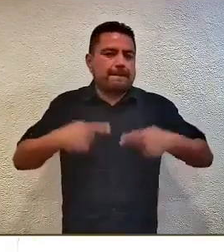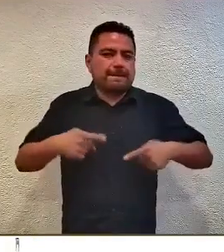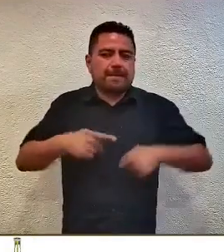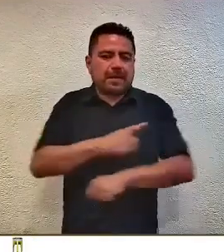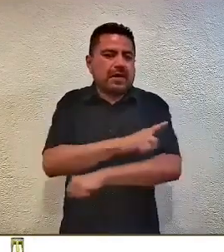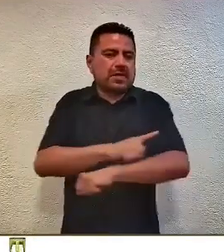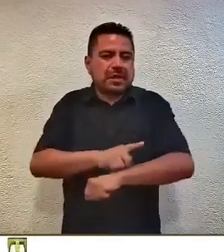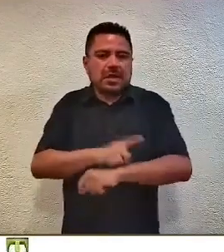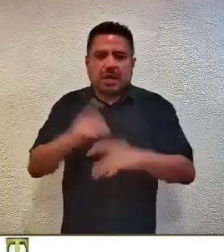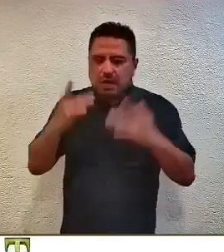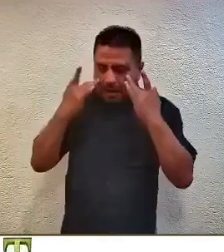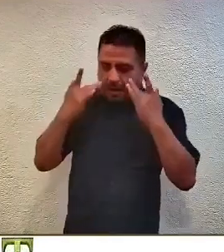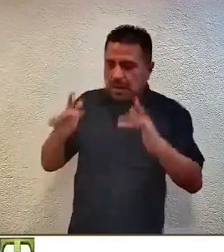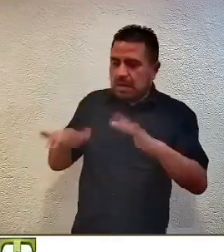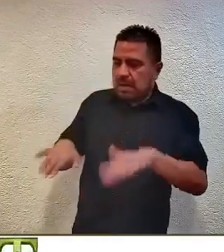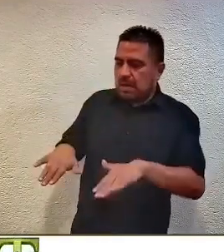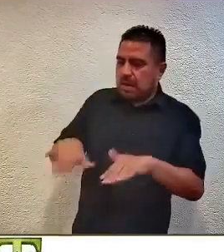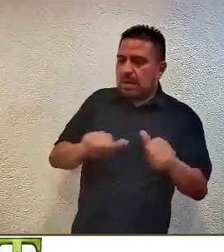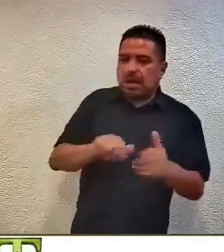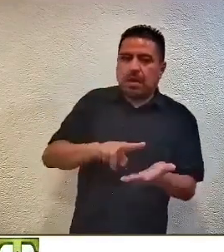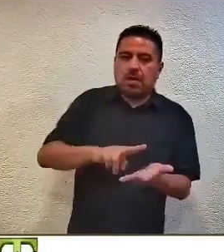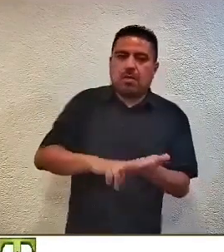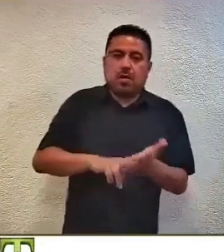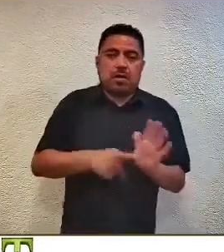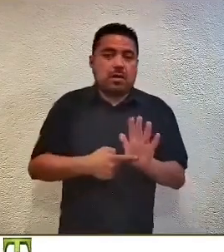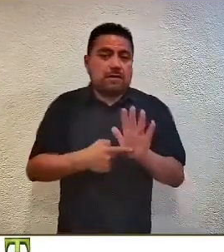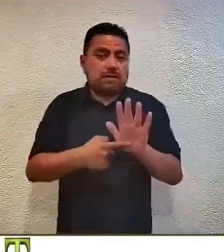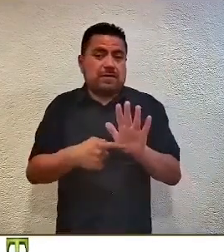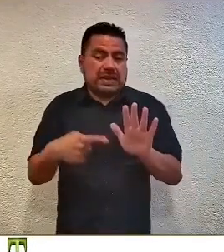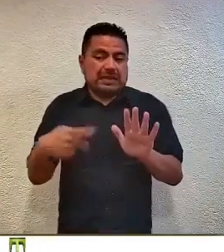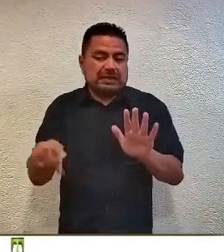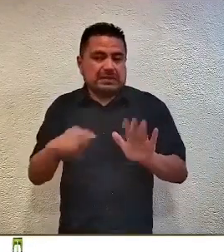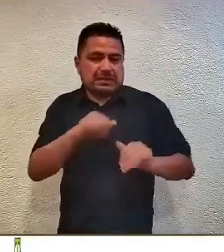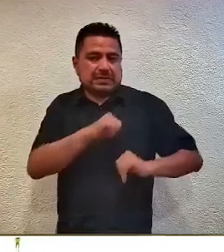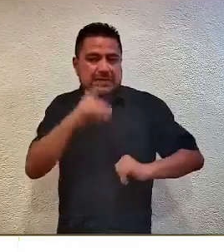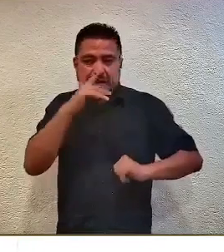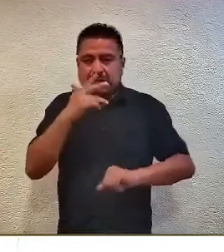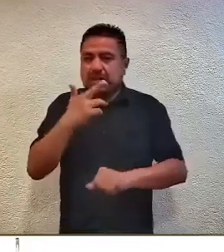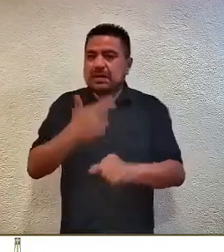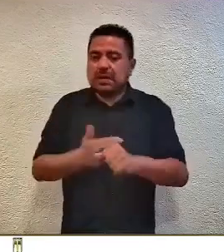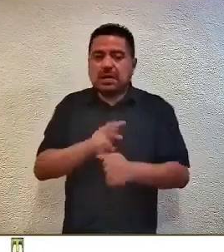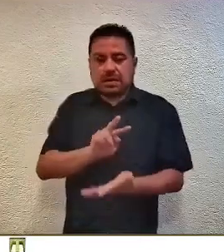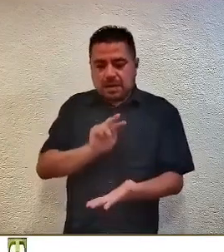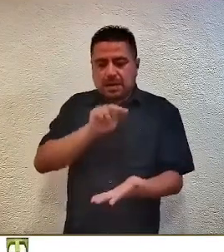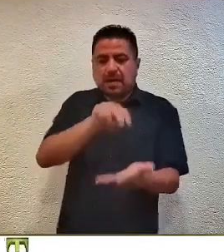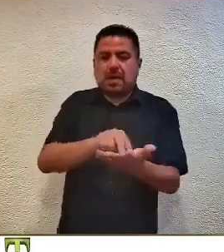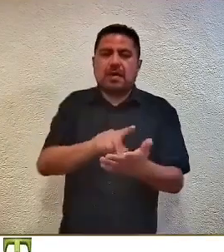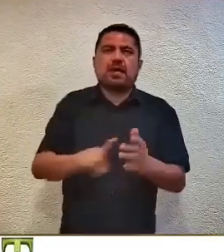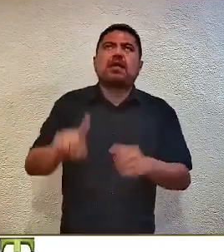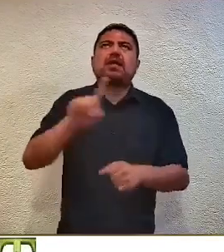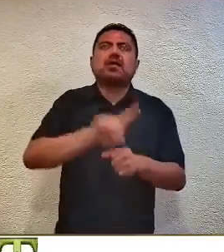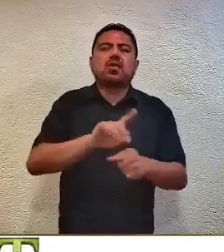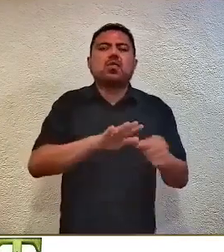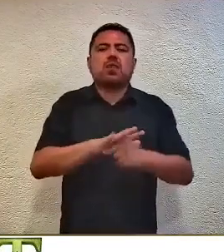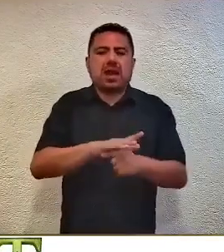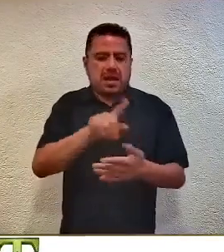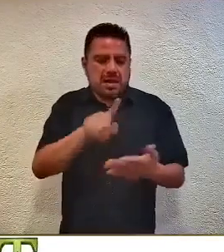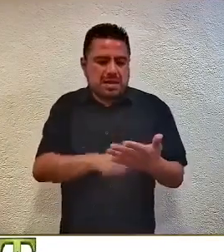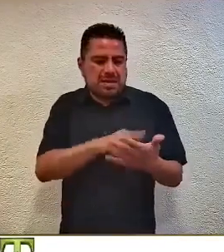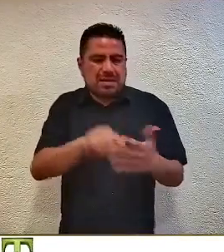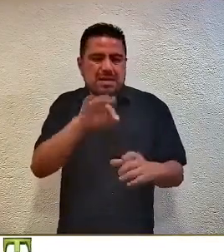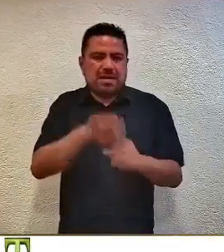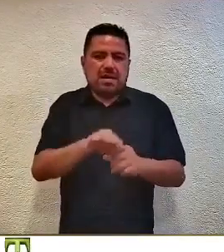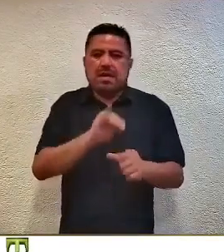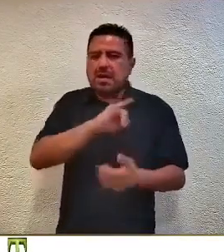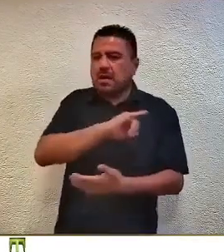salientes que, de acuerdo a las pruebas ofrecidas por la parte actora, estuvieron presentes en la celebración de dicha elección, en el